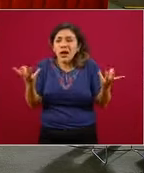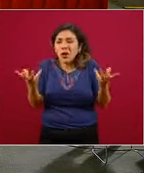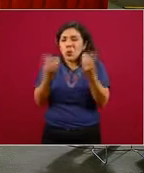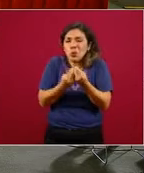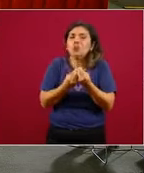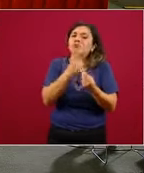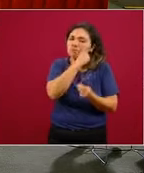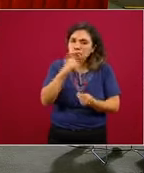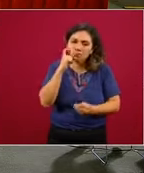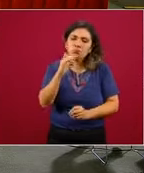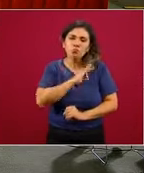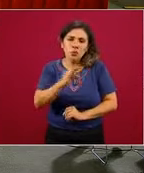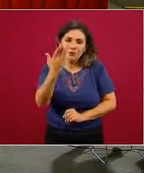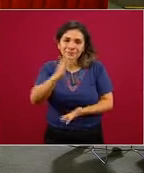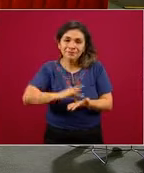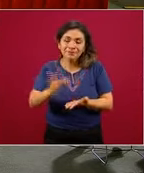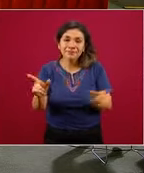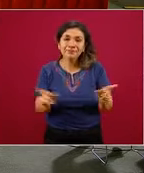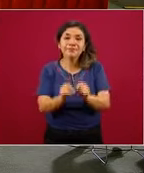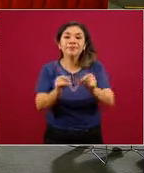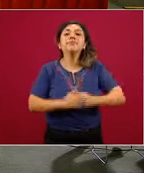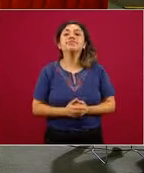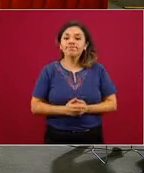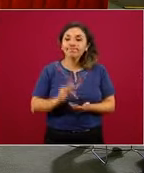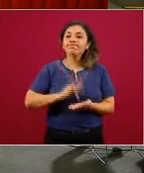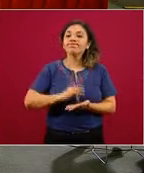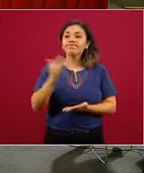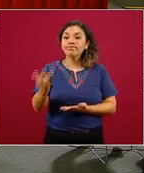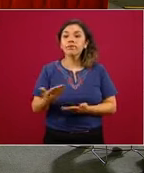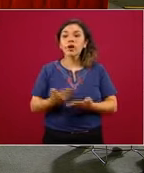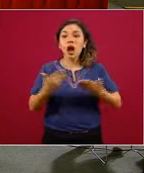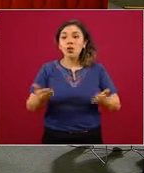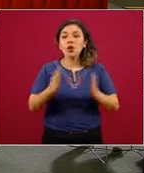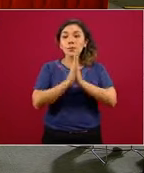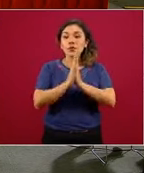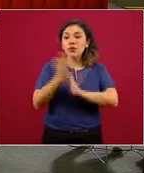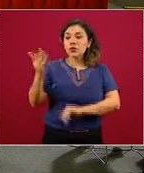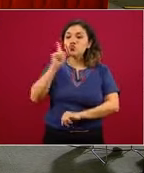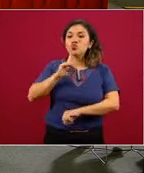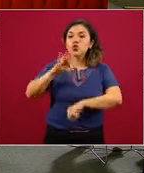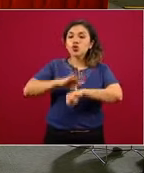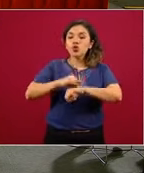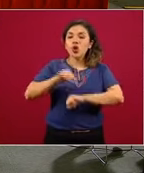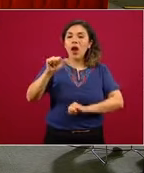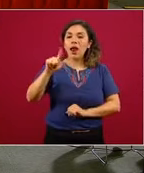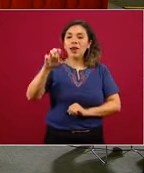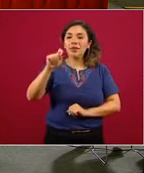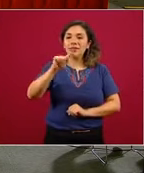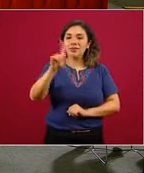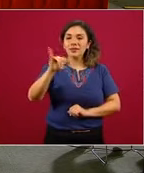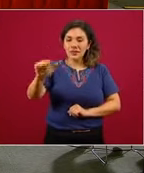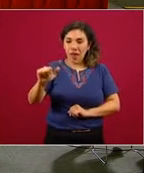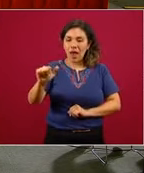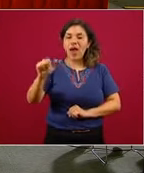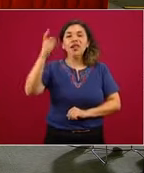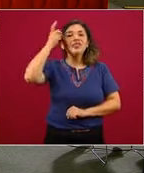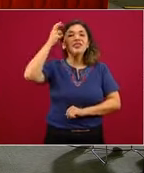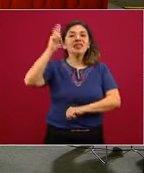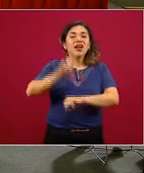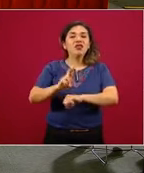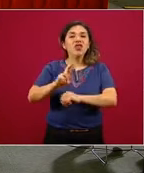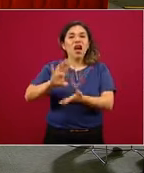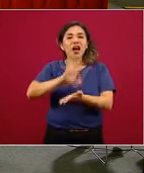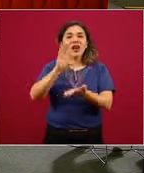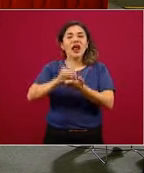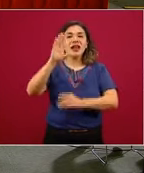distancia. Gracias. Gracias, doctora Lomía. Enseguida le pedimos a la doctora Aletze de la Torre Rosas, directora general